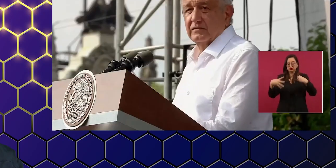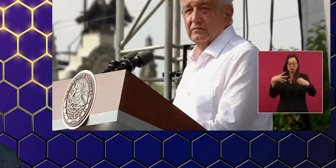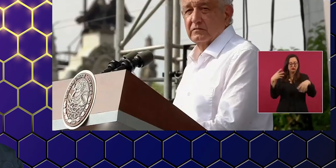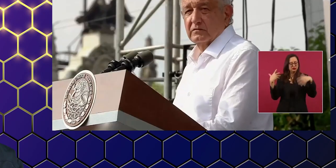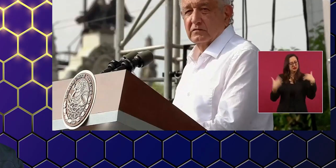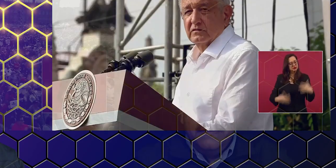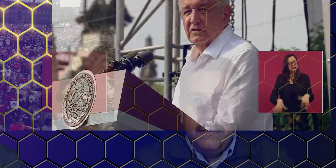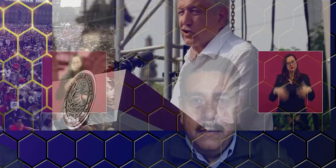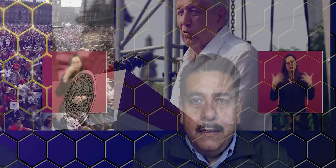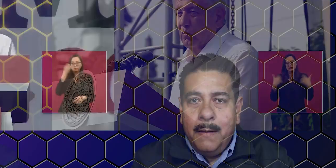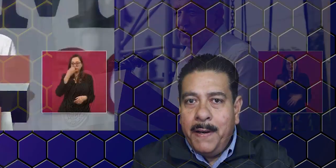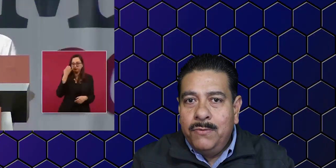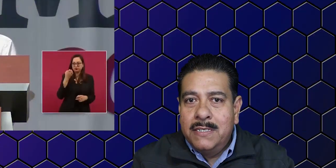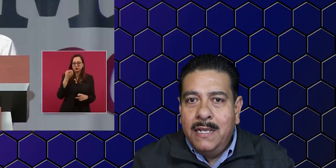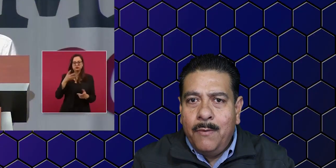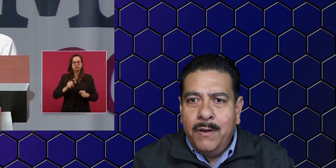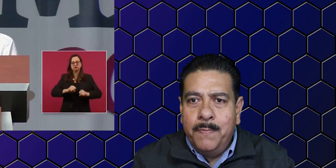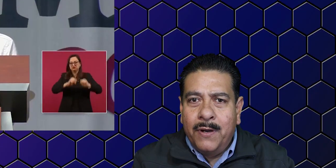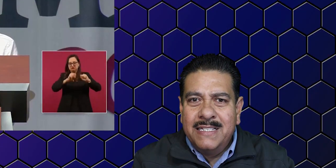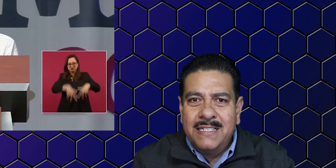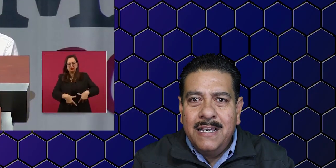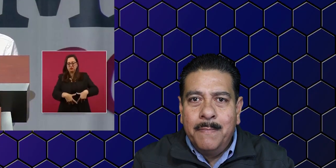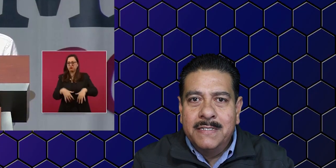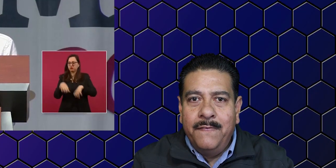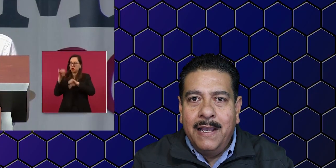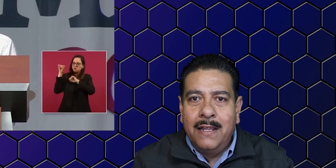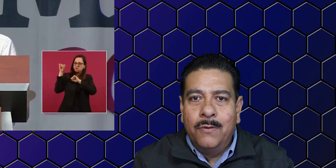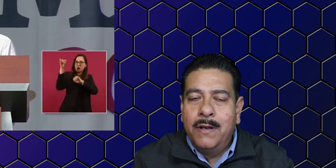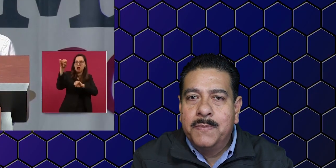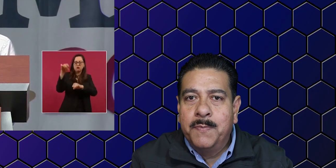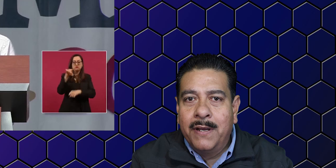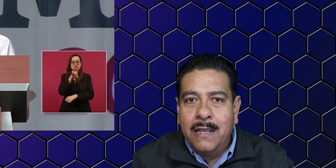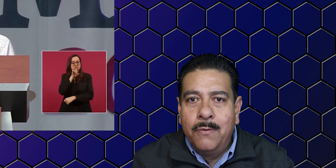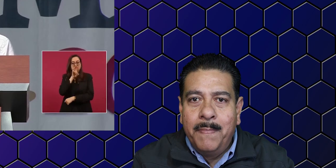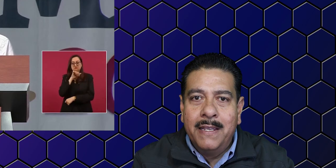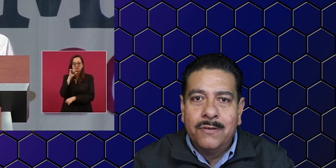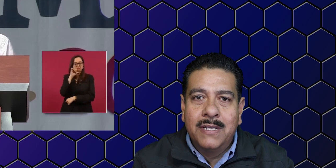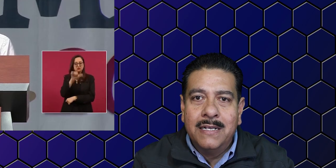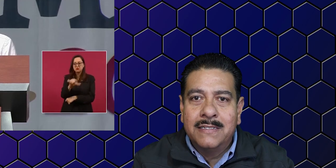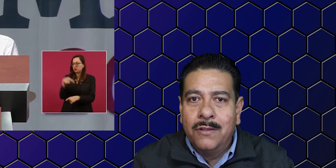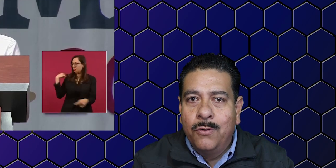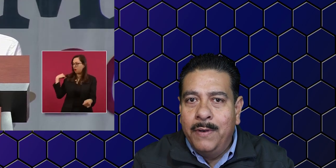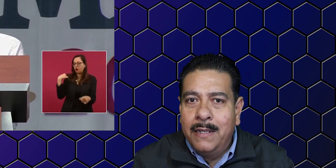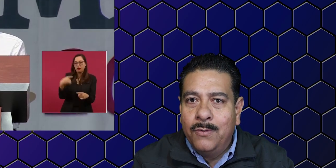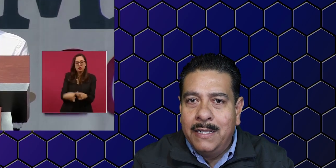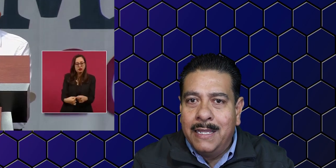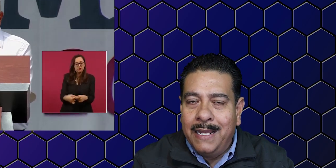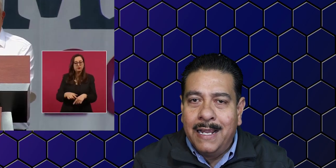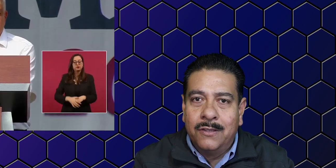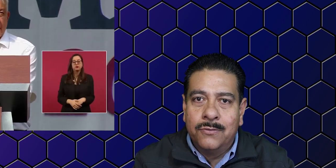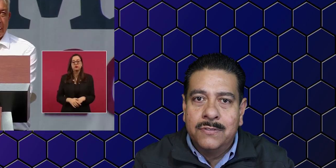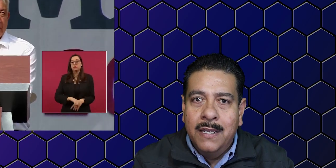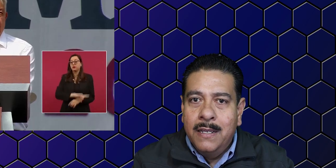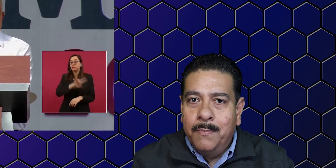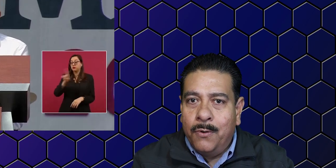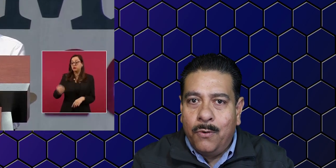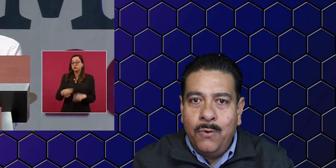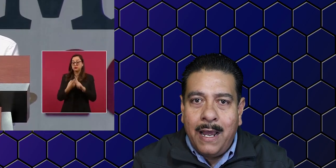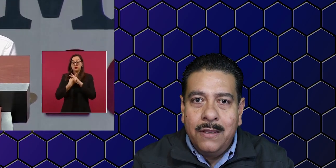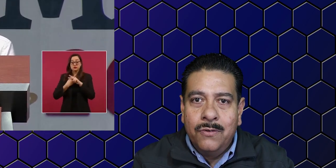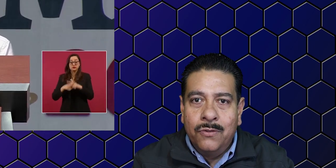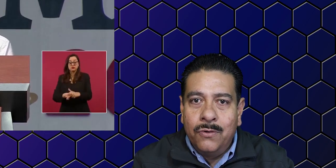manejan otra cantidad y La pregunta sería bueno Y por qué se siguen basificando Bueno pues porque hay compañeros que han estado cubriendo interinatos